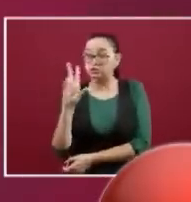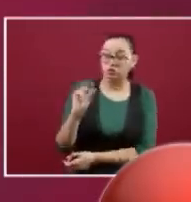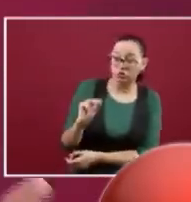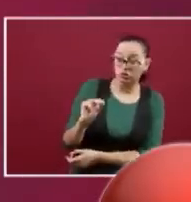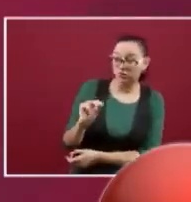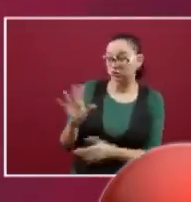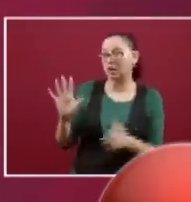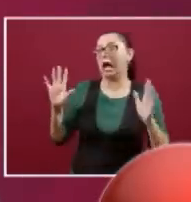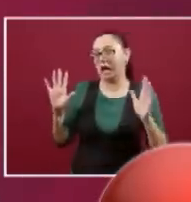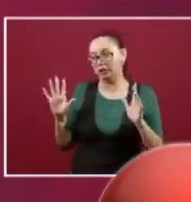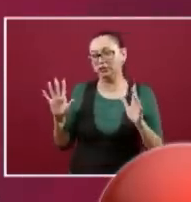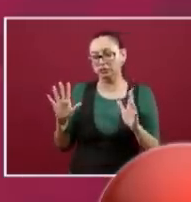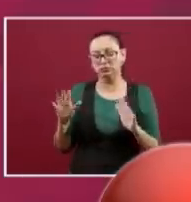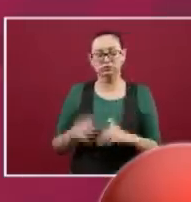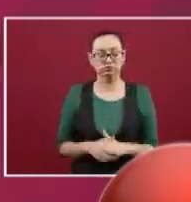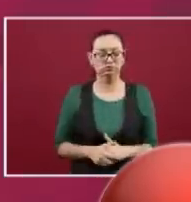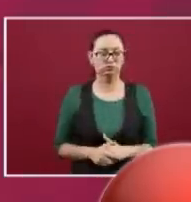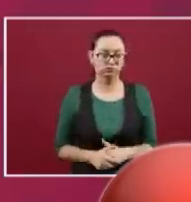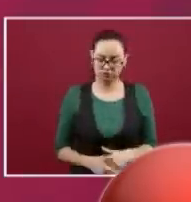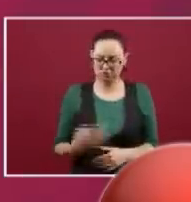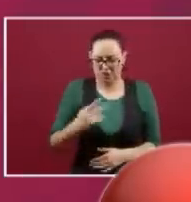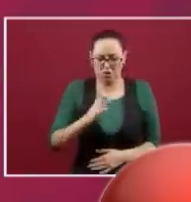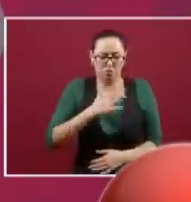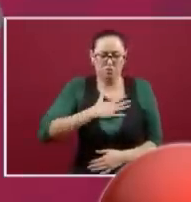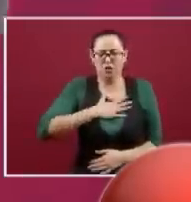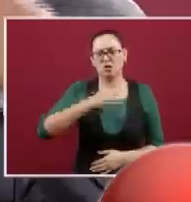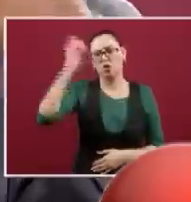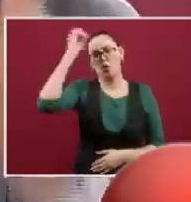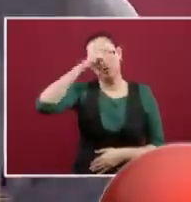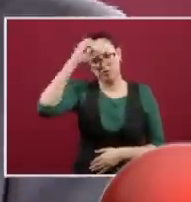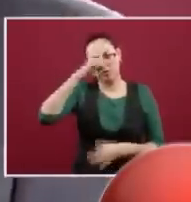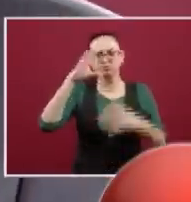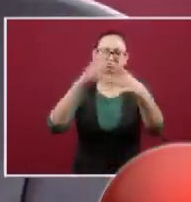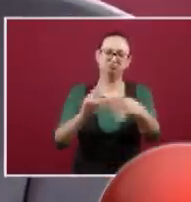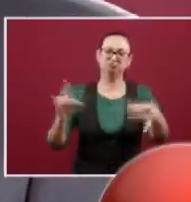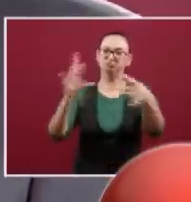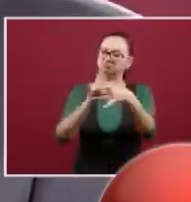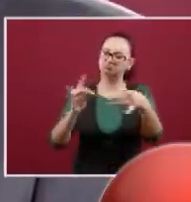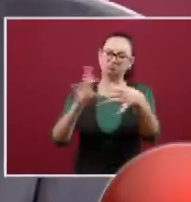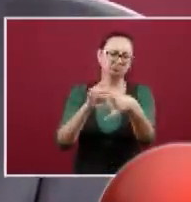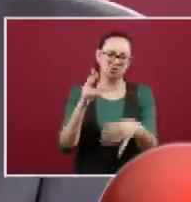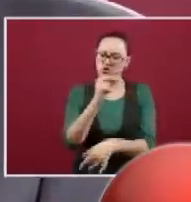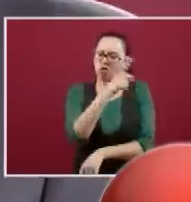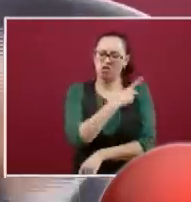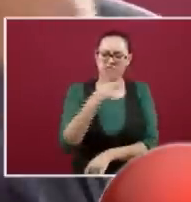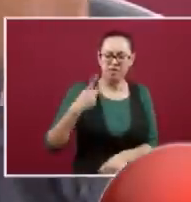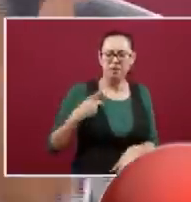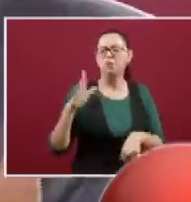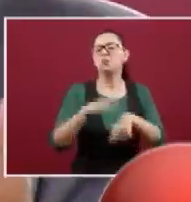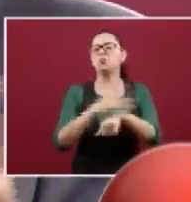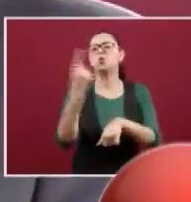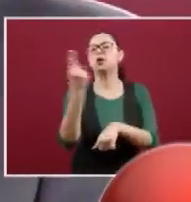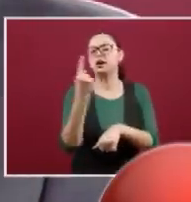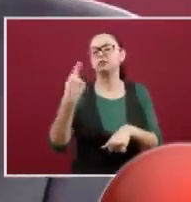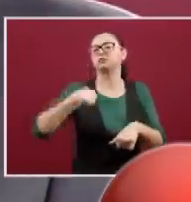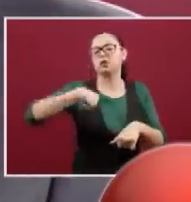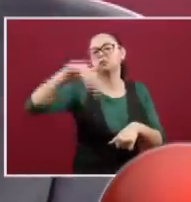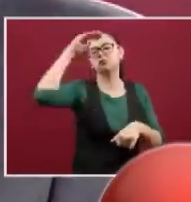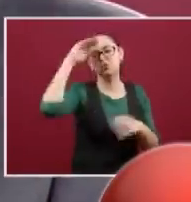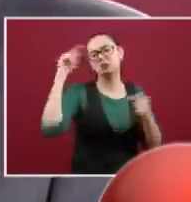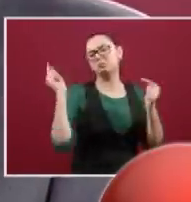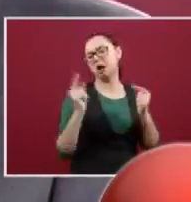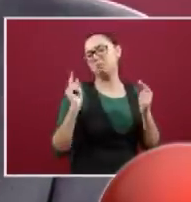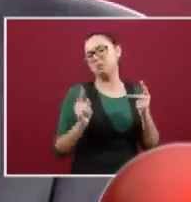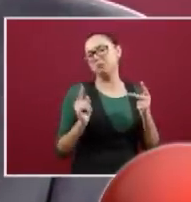voy a decir por qué considero que no nos debemos de meter en eso, por el bien